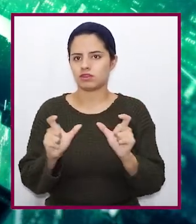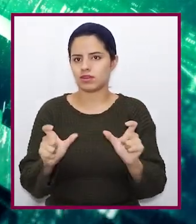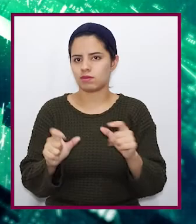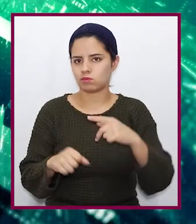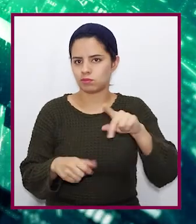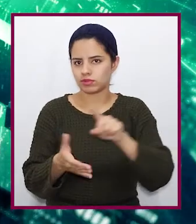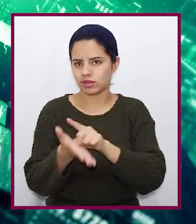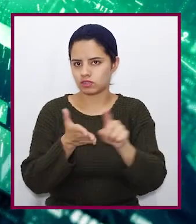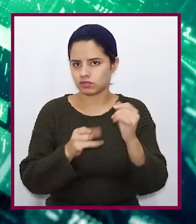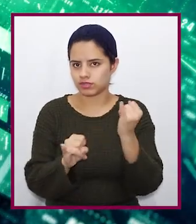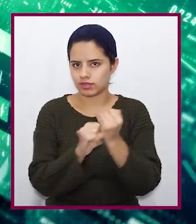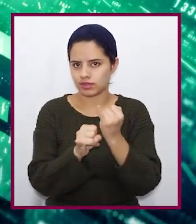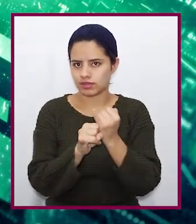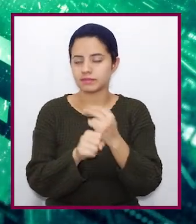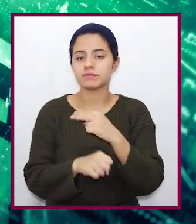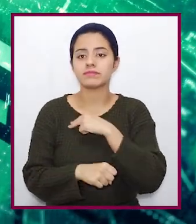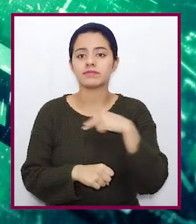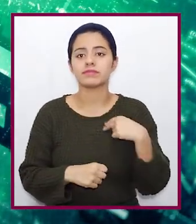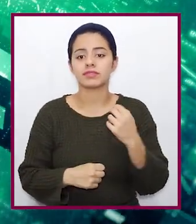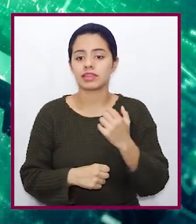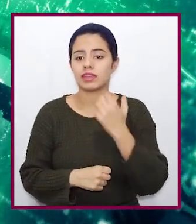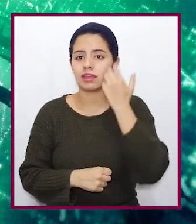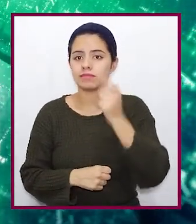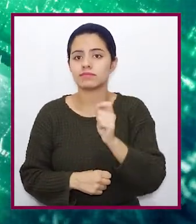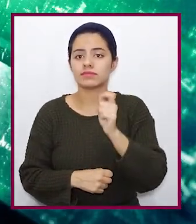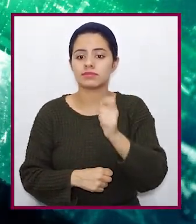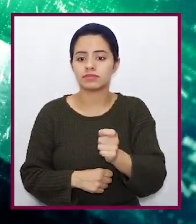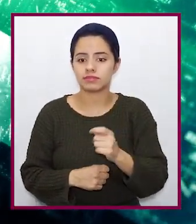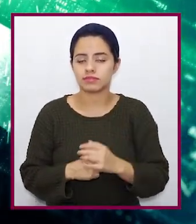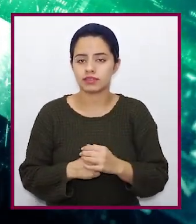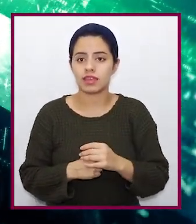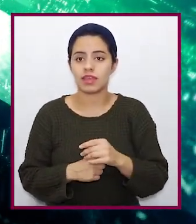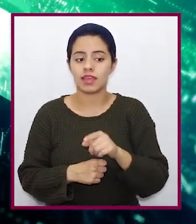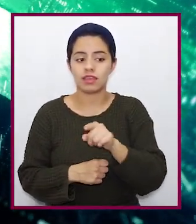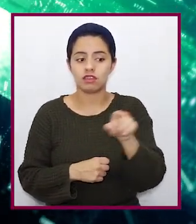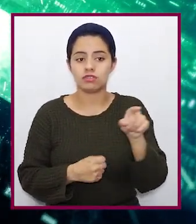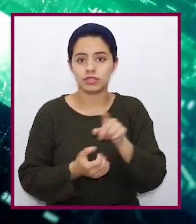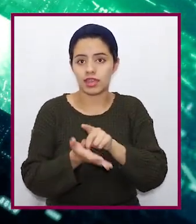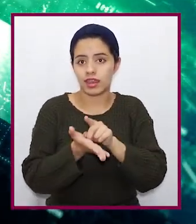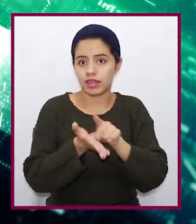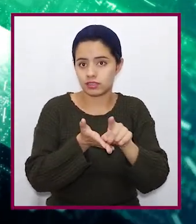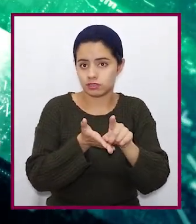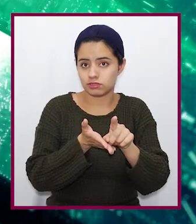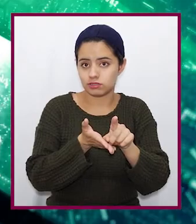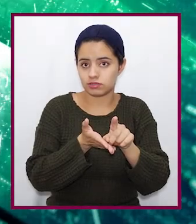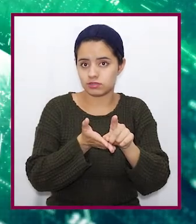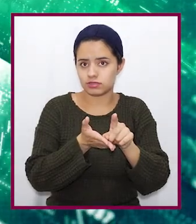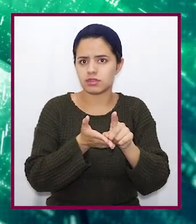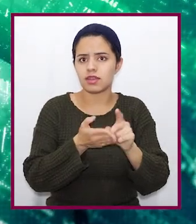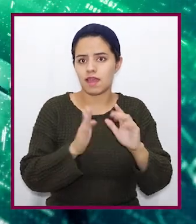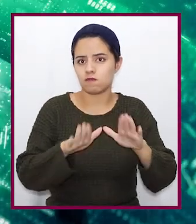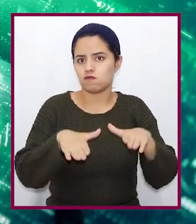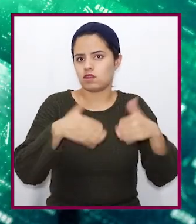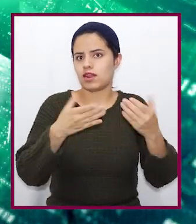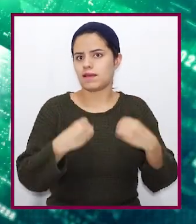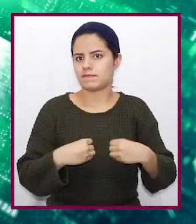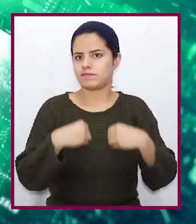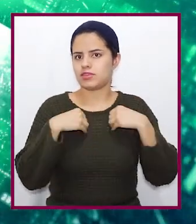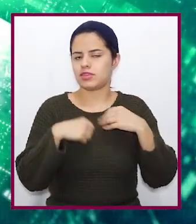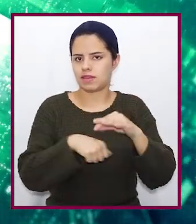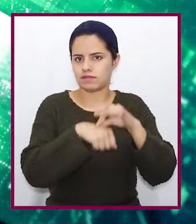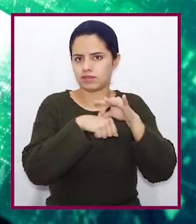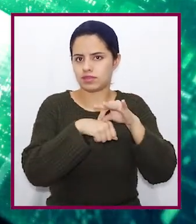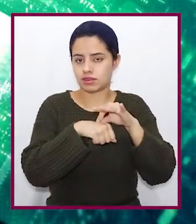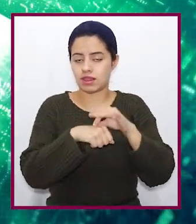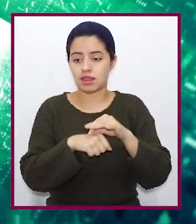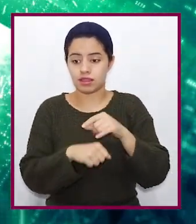establecer que no existe una diferencia entre los derechos ejercidos en la vida real y las